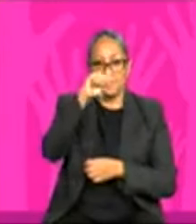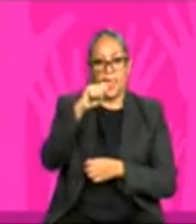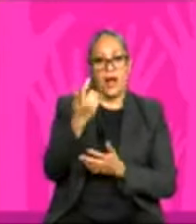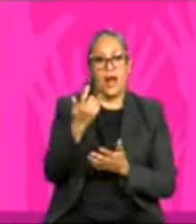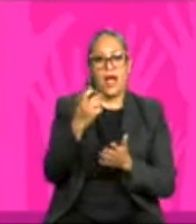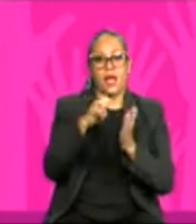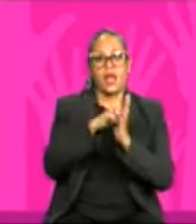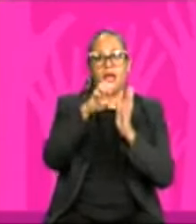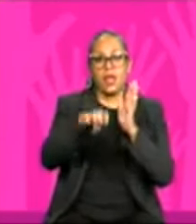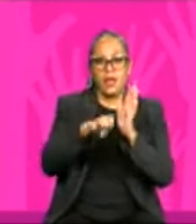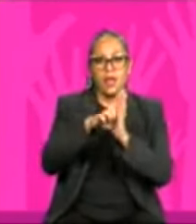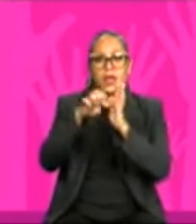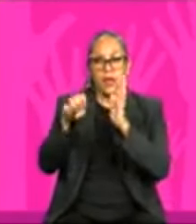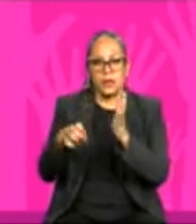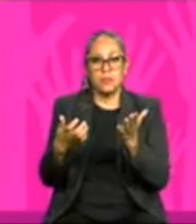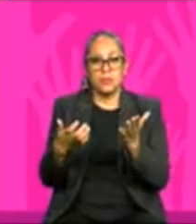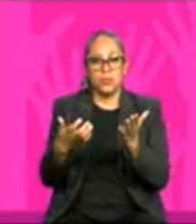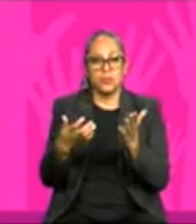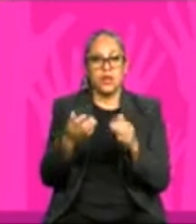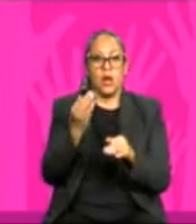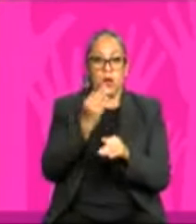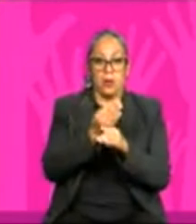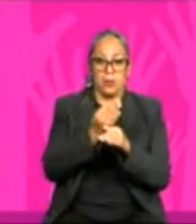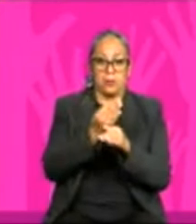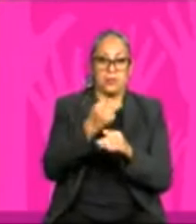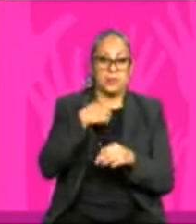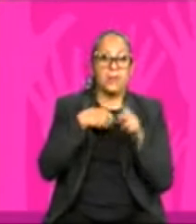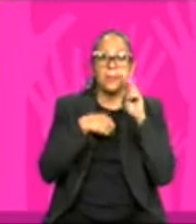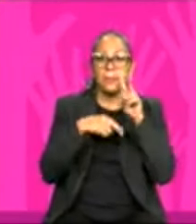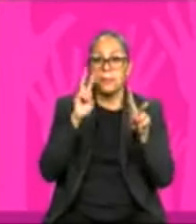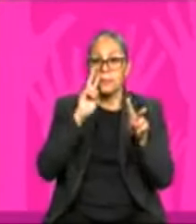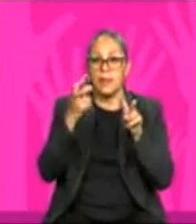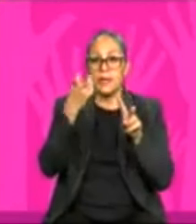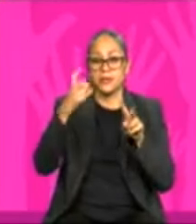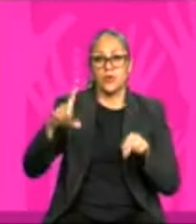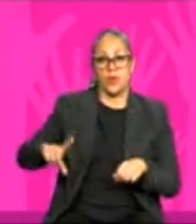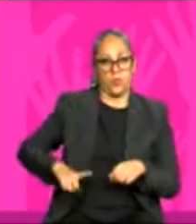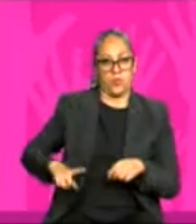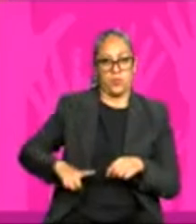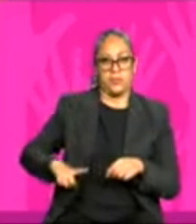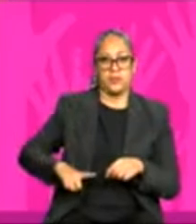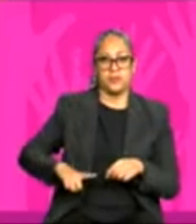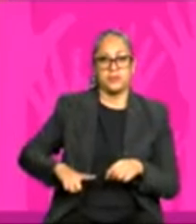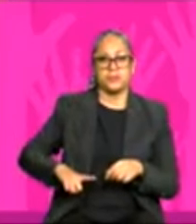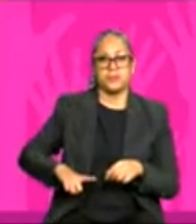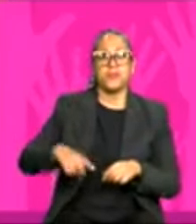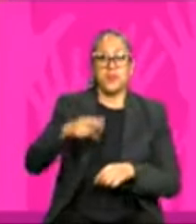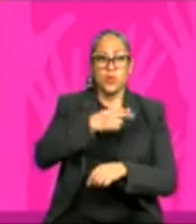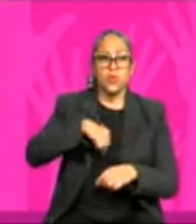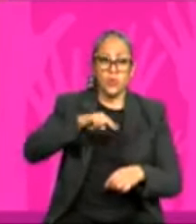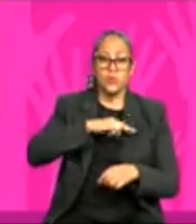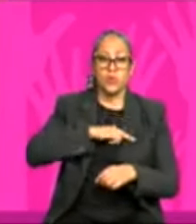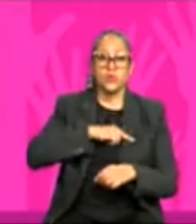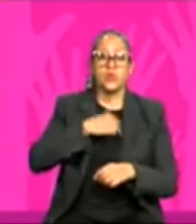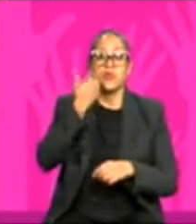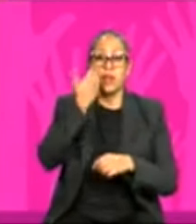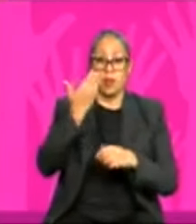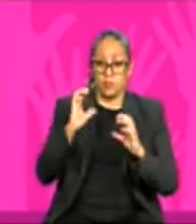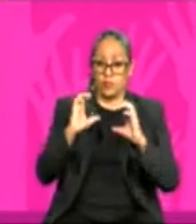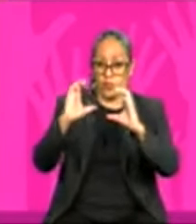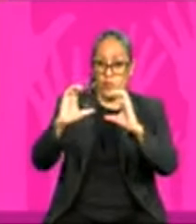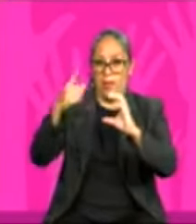ejemplos como los que hoy tienen los gobiernos ciudadanos, vamos a cuidar a quienes nos